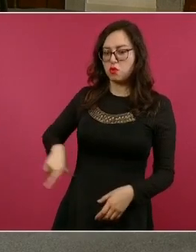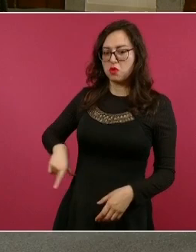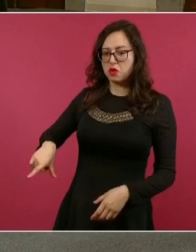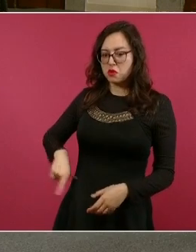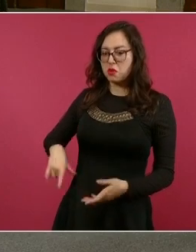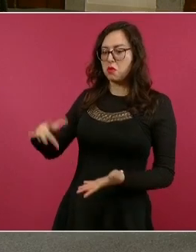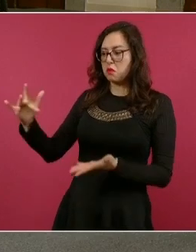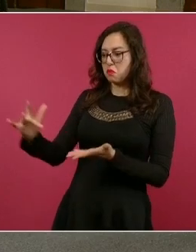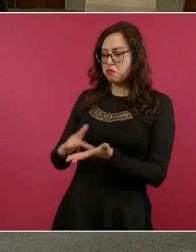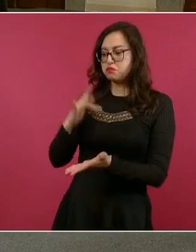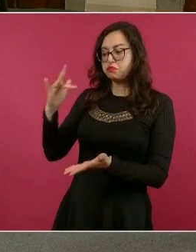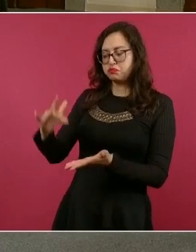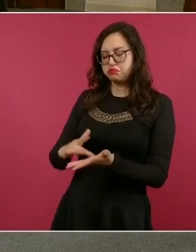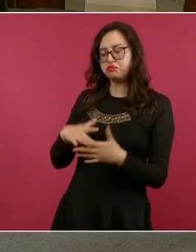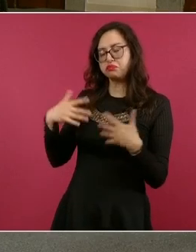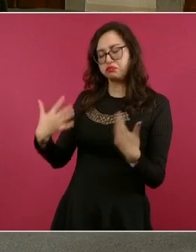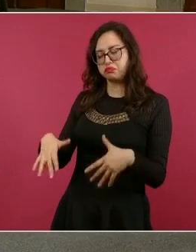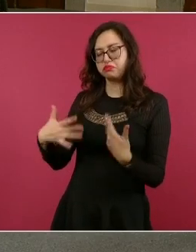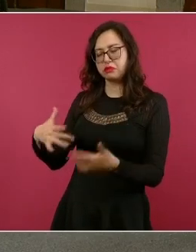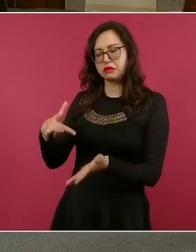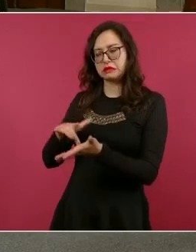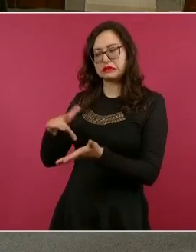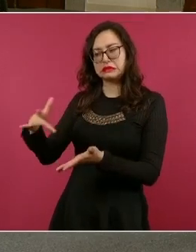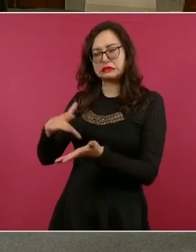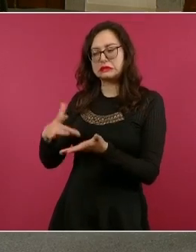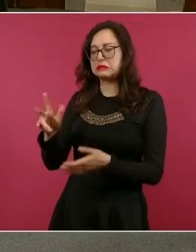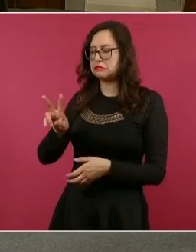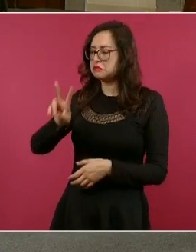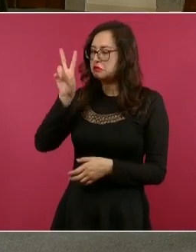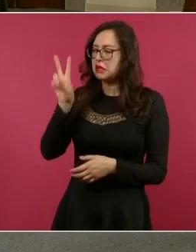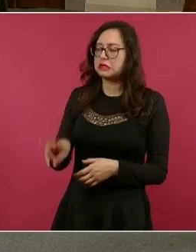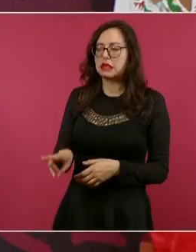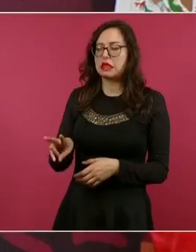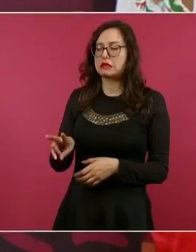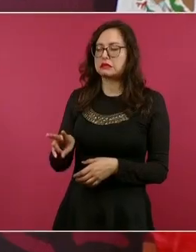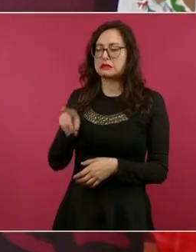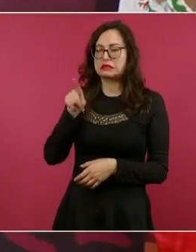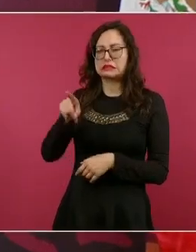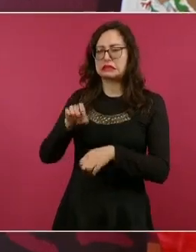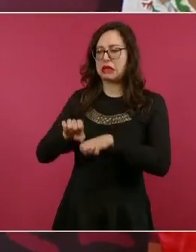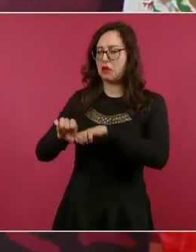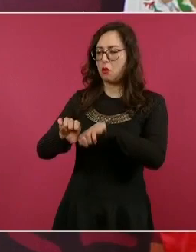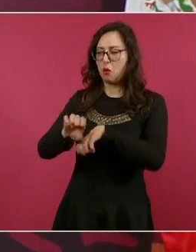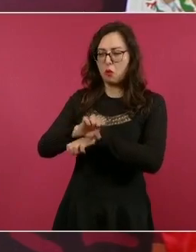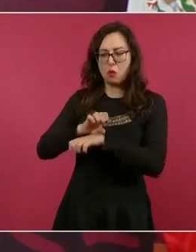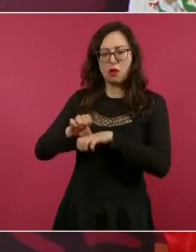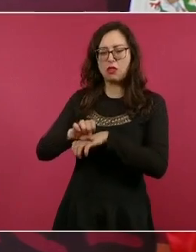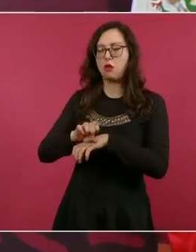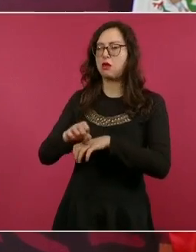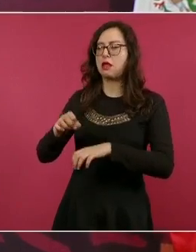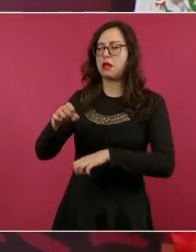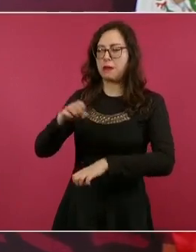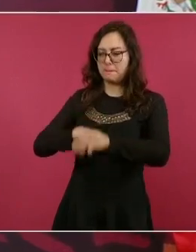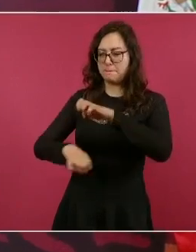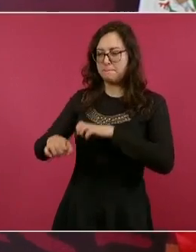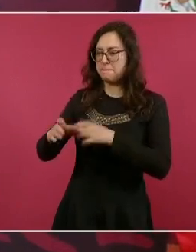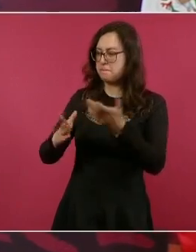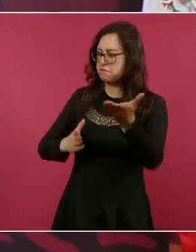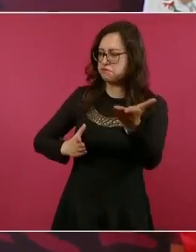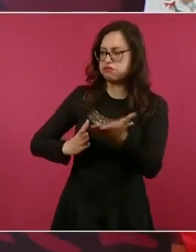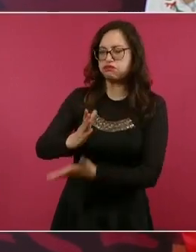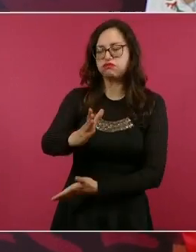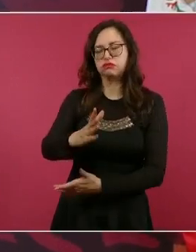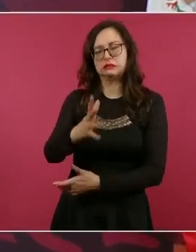este penoso asunto de la toma de nuestra embajada, del asalto